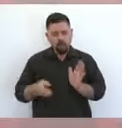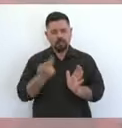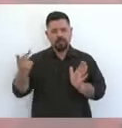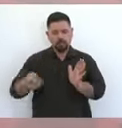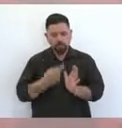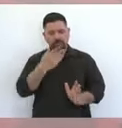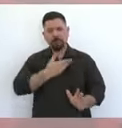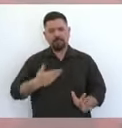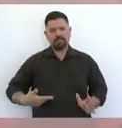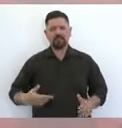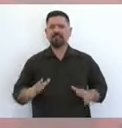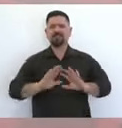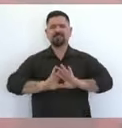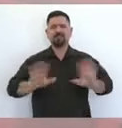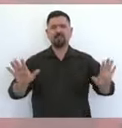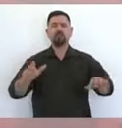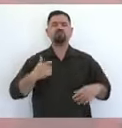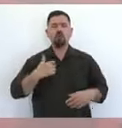un ciclo